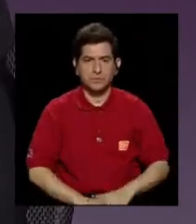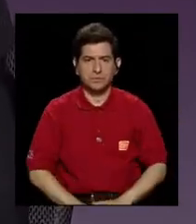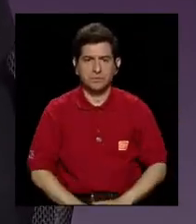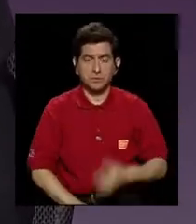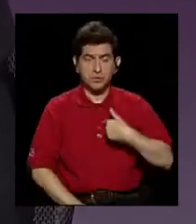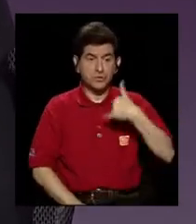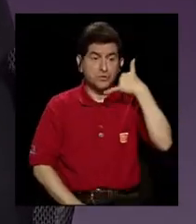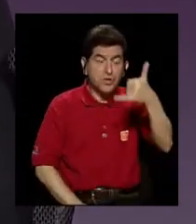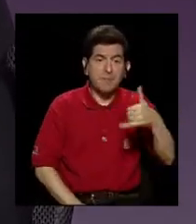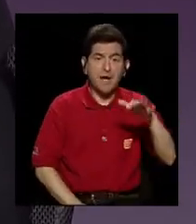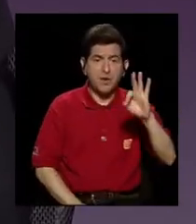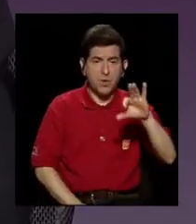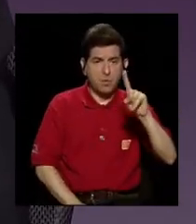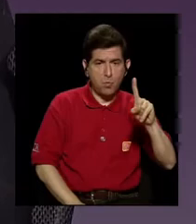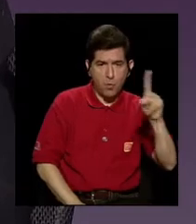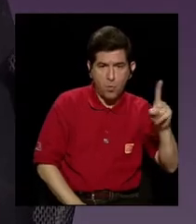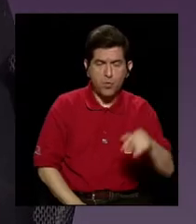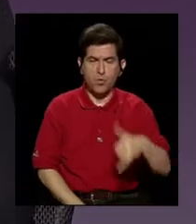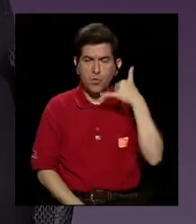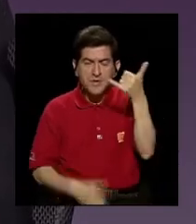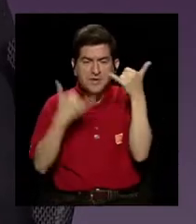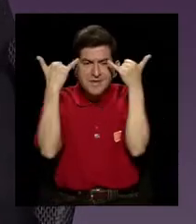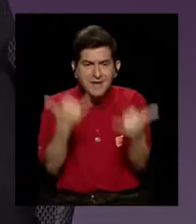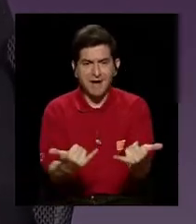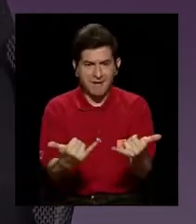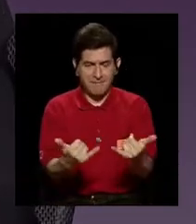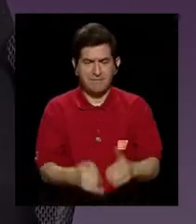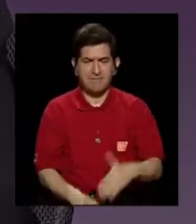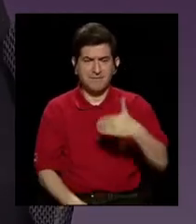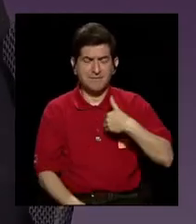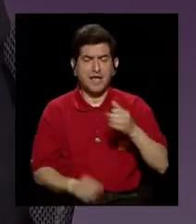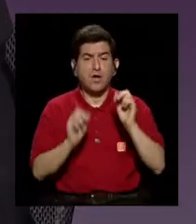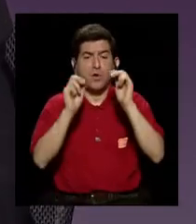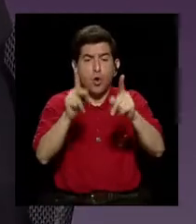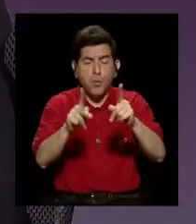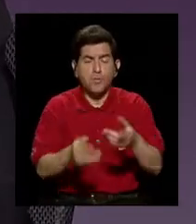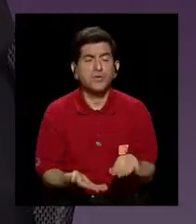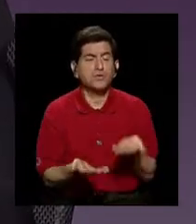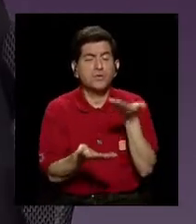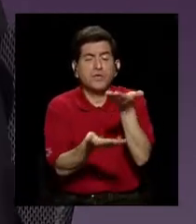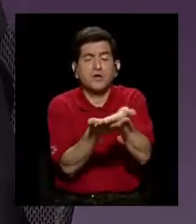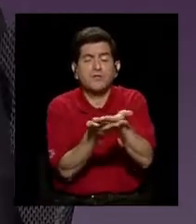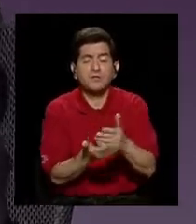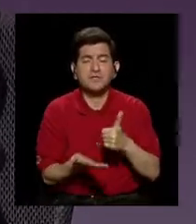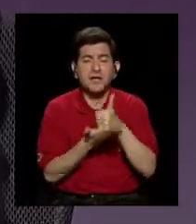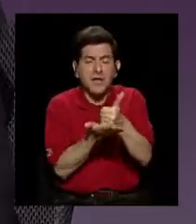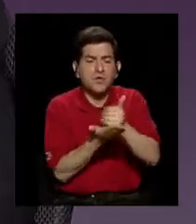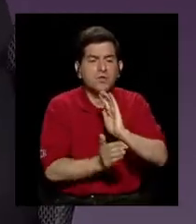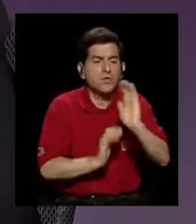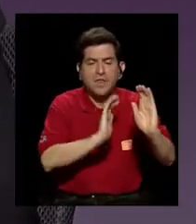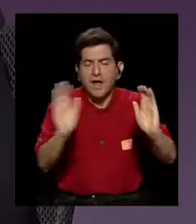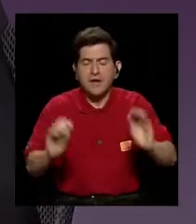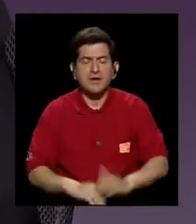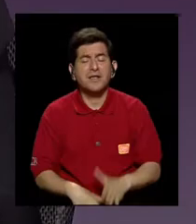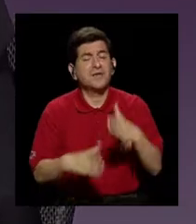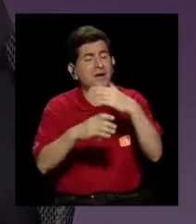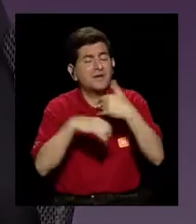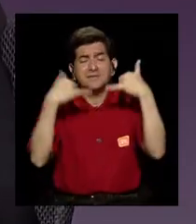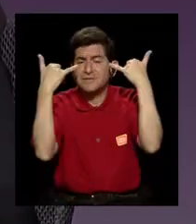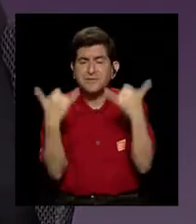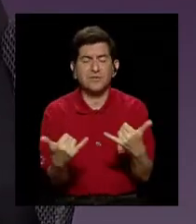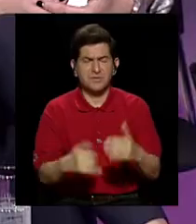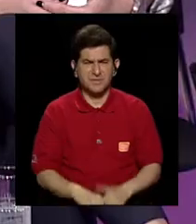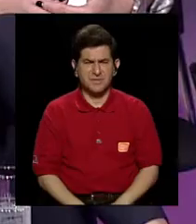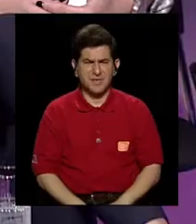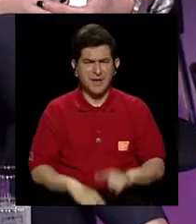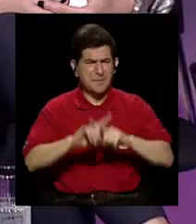que llamar al 911, lo llamo de una vez. Si tengo posibilidad de ofrecer ayuda a esos niños y esas mujeres, hagámoslo de una vez. ¿Por qué no